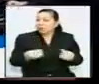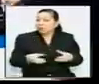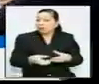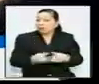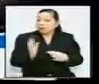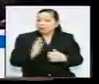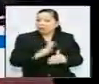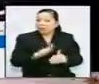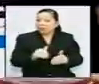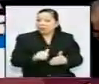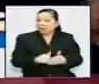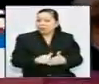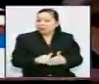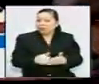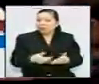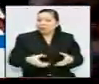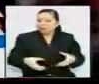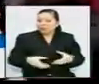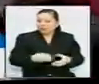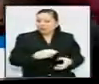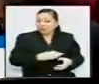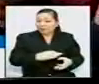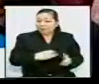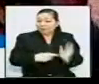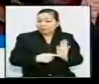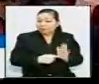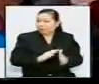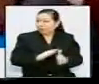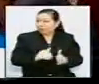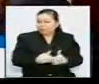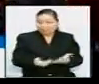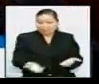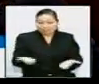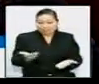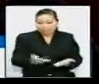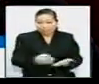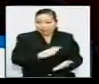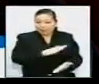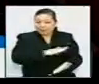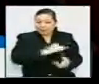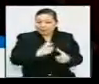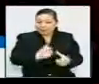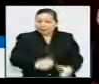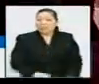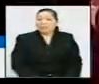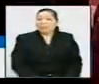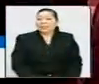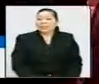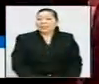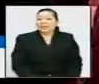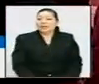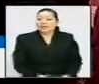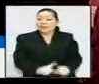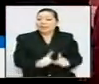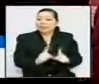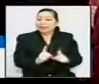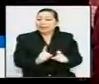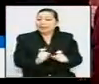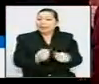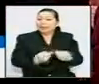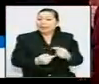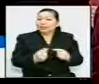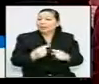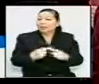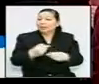estamos expuestos todos, porque estar en la comisión de fiscalización nos expone a todos a estar fiscalizados y ser sujeto a cuestionamientos, y van a